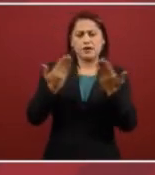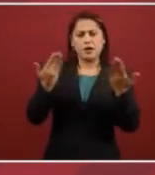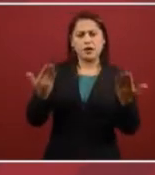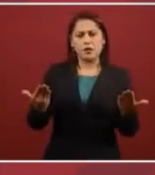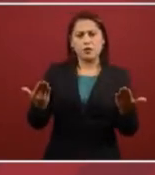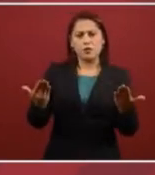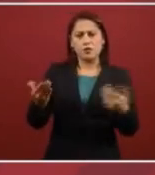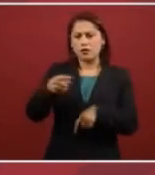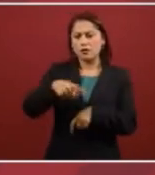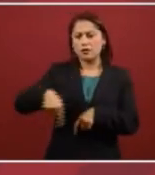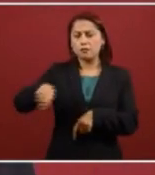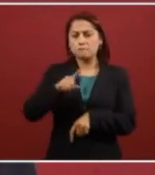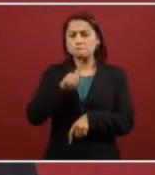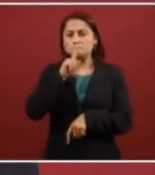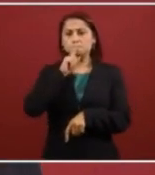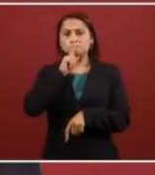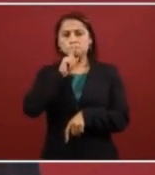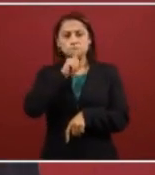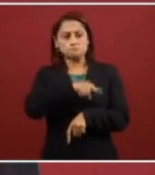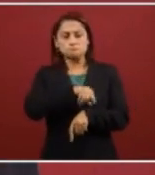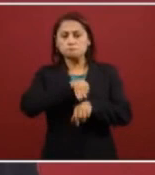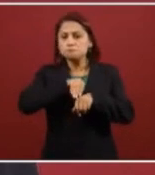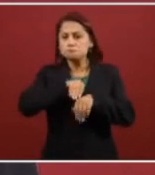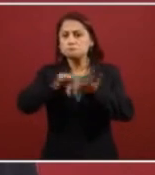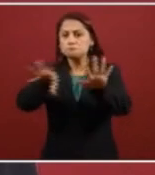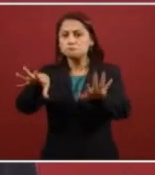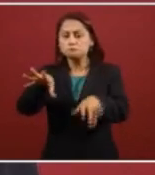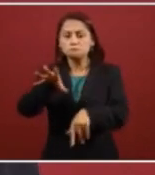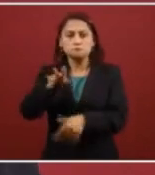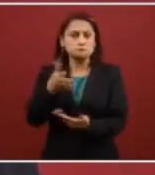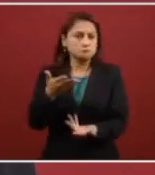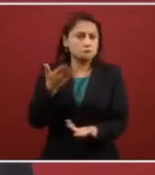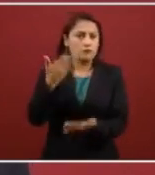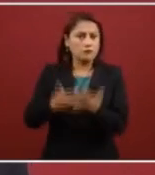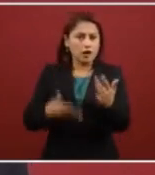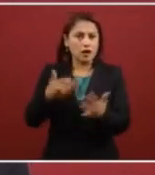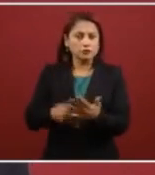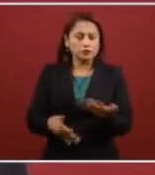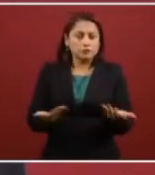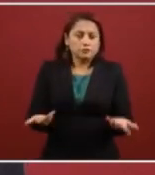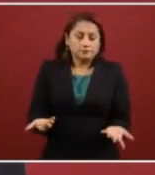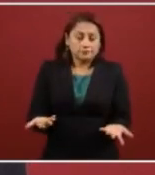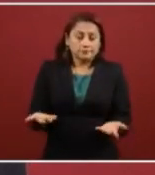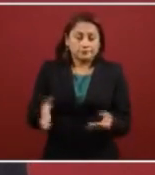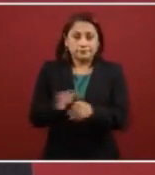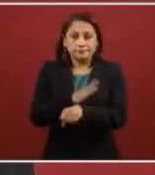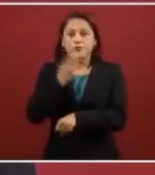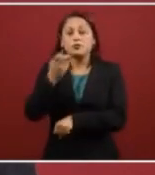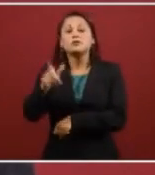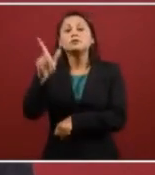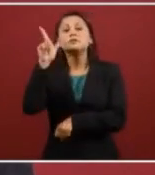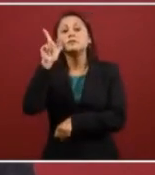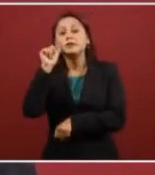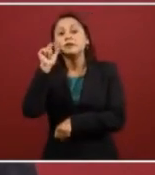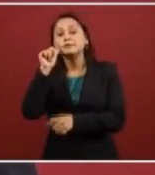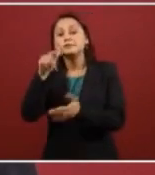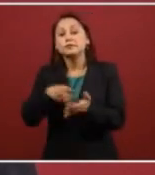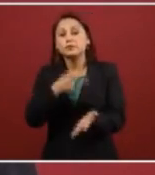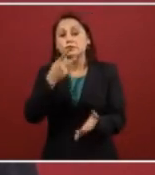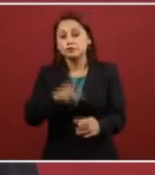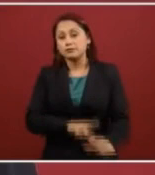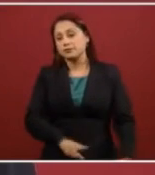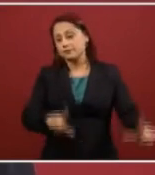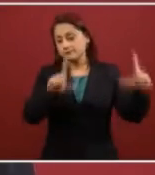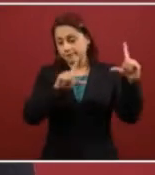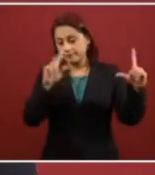que no se dio a conocer. That we didn't let anybody know enough. Entonces, por eso vamos a, so now we're going to repeat it.